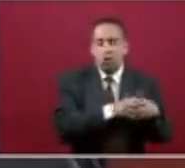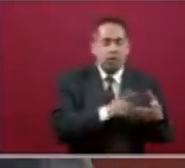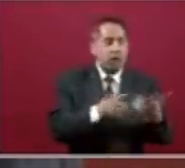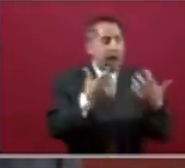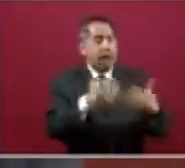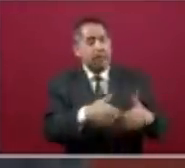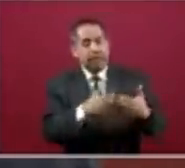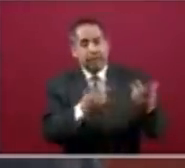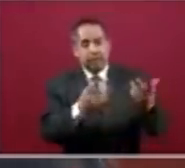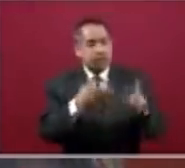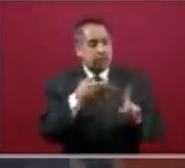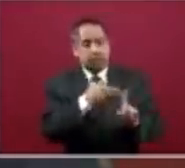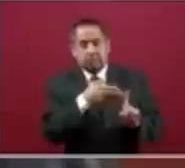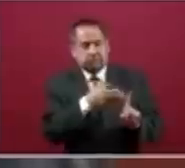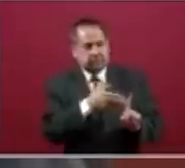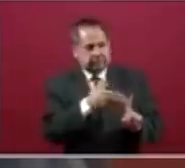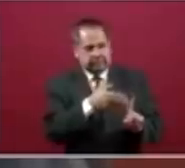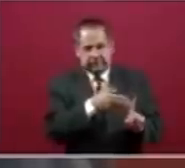empresa